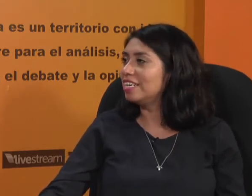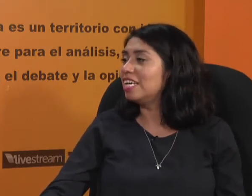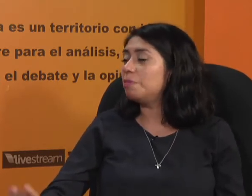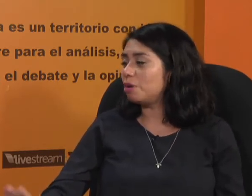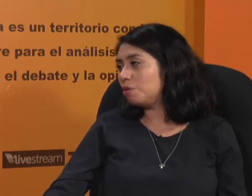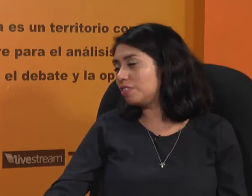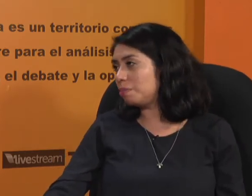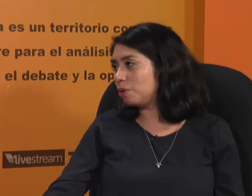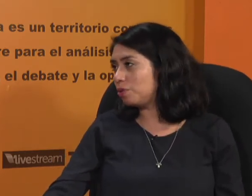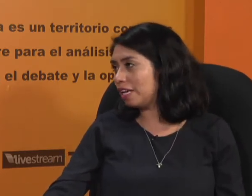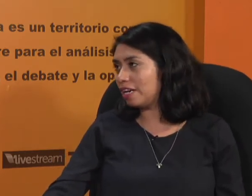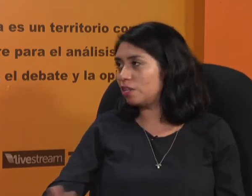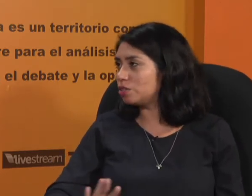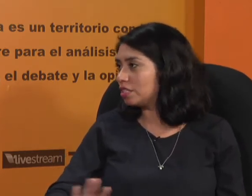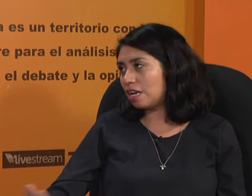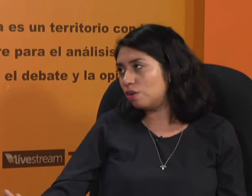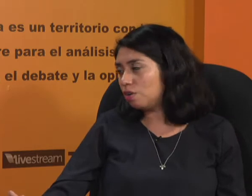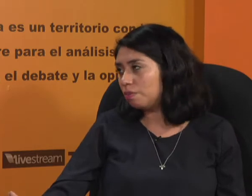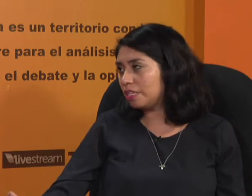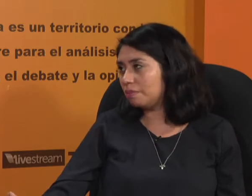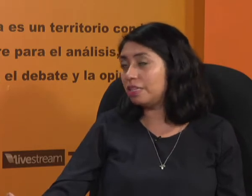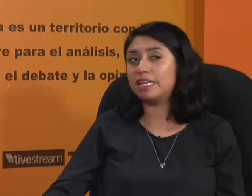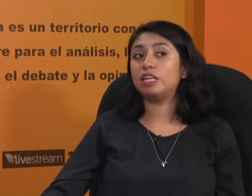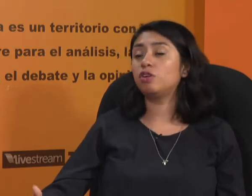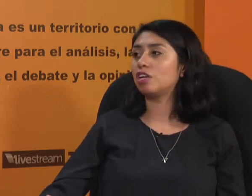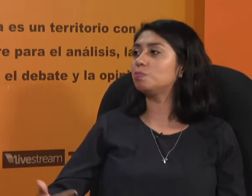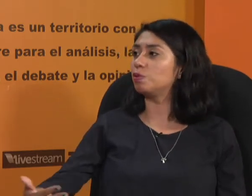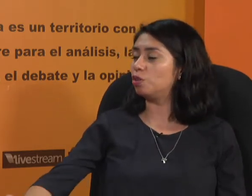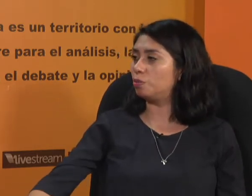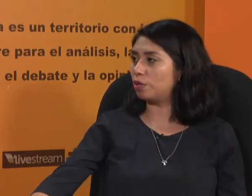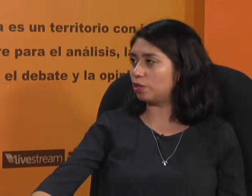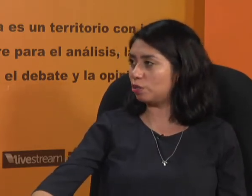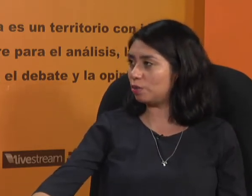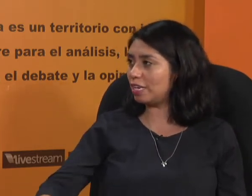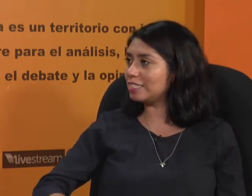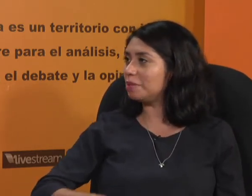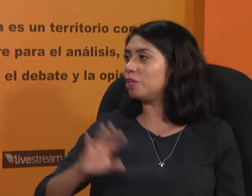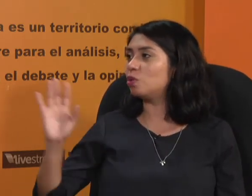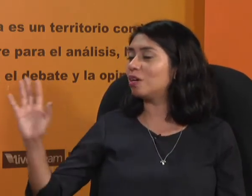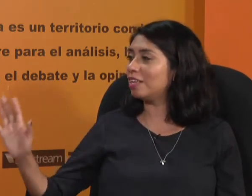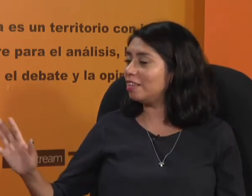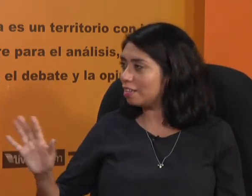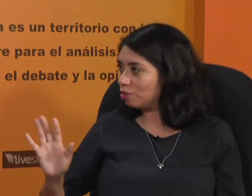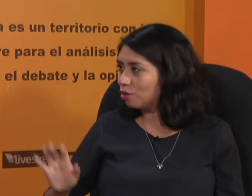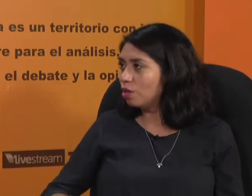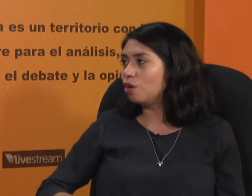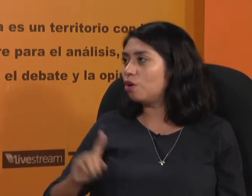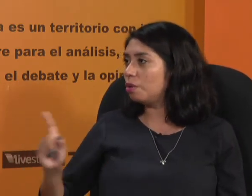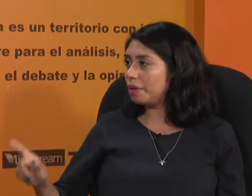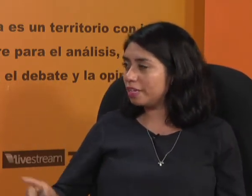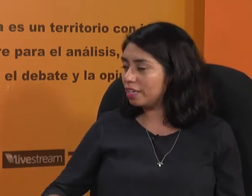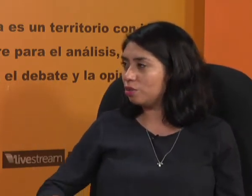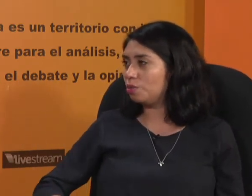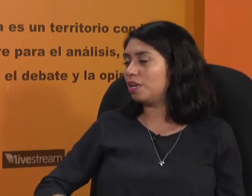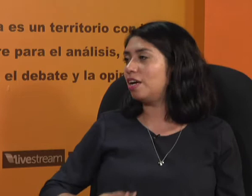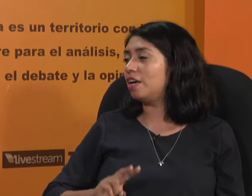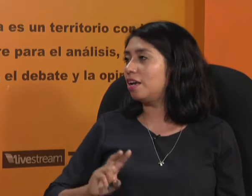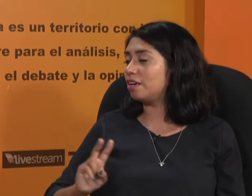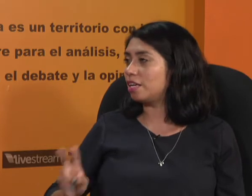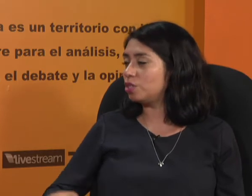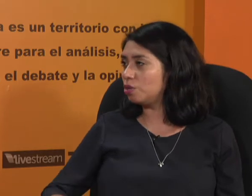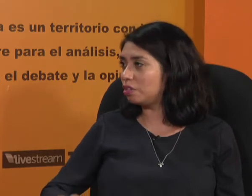votarías? Y, por ejemplo, en esta pregunta Gerardo se salió completamente y no respondió por qué otro votaría. Se inventó un candidato joven que no